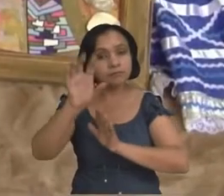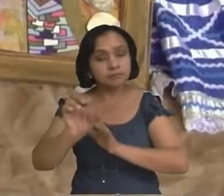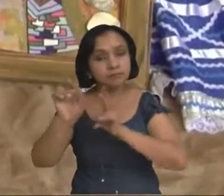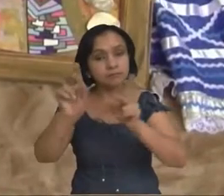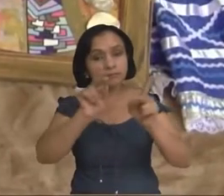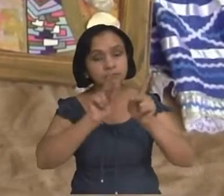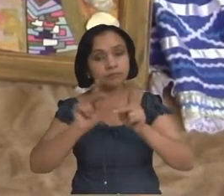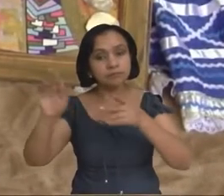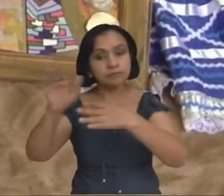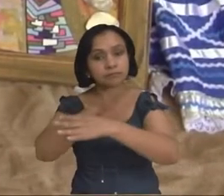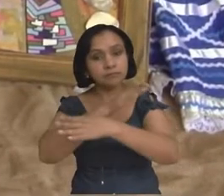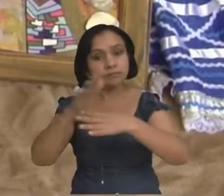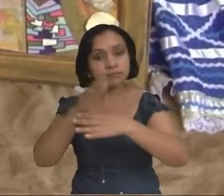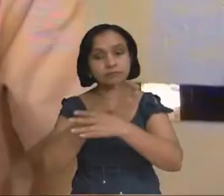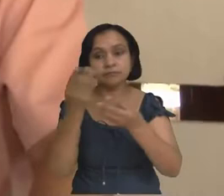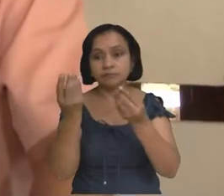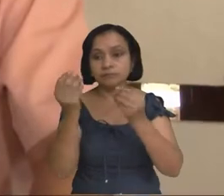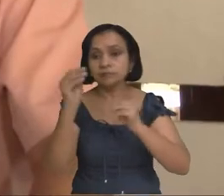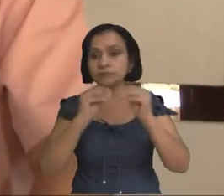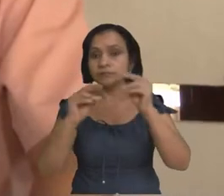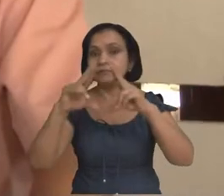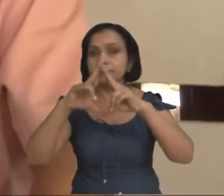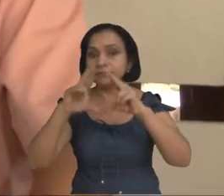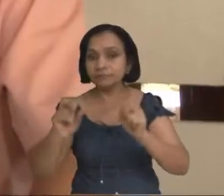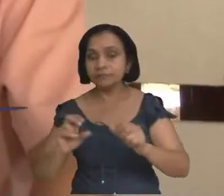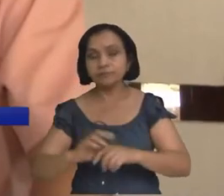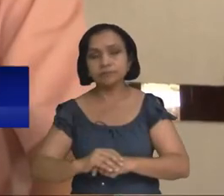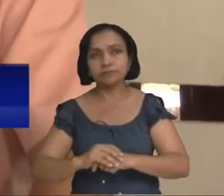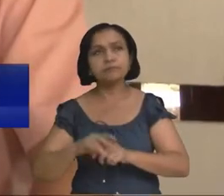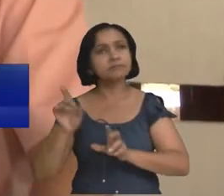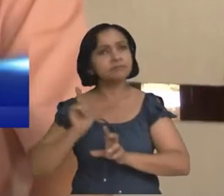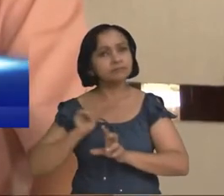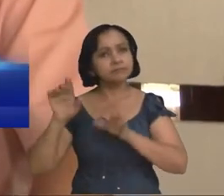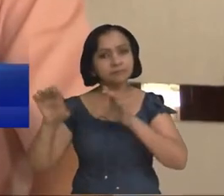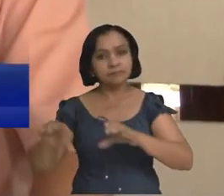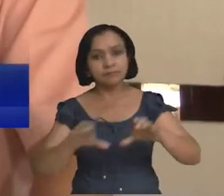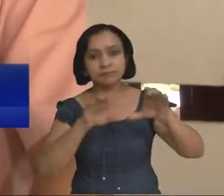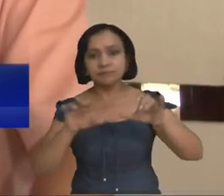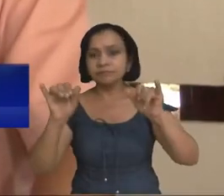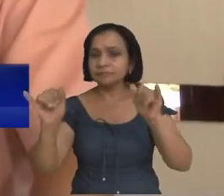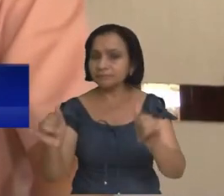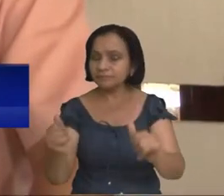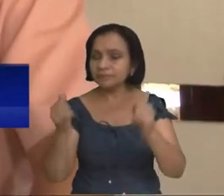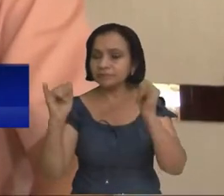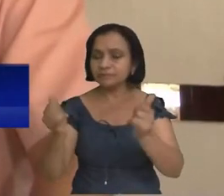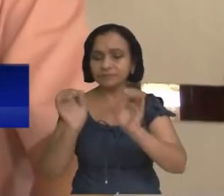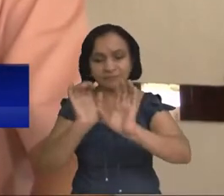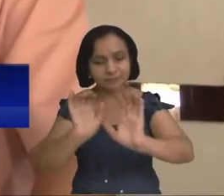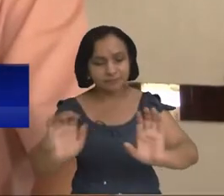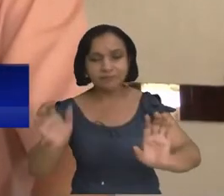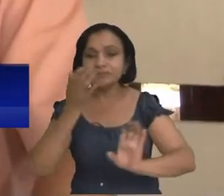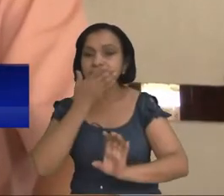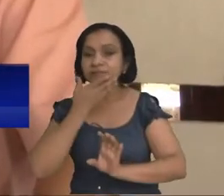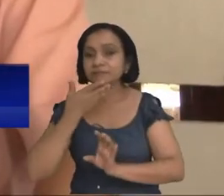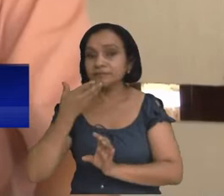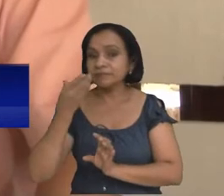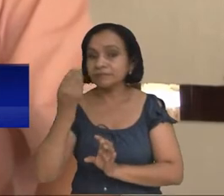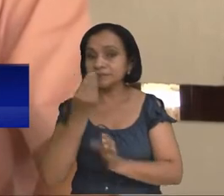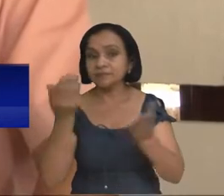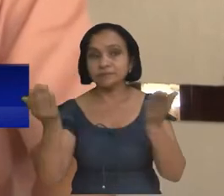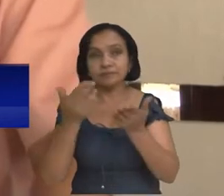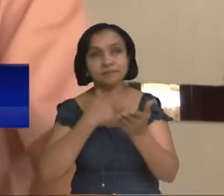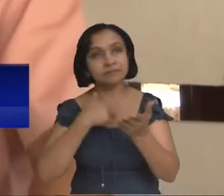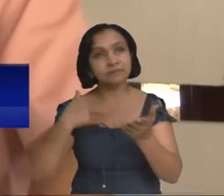distintos sectores económicos del país. Donde vamos a tener actividades recreativas, actividades para niños, jóvenes, también